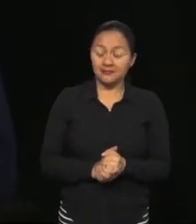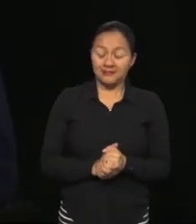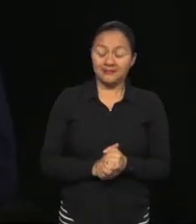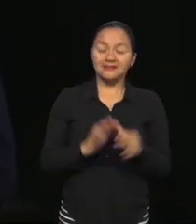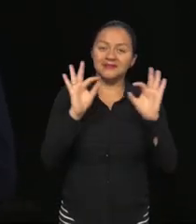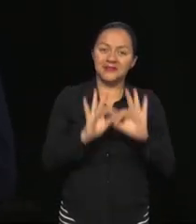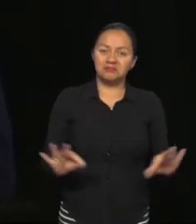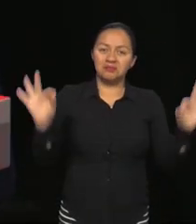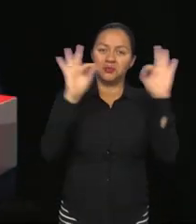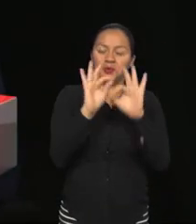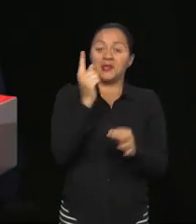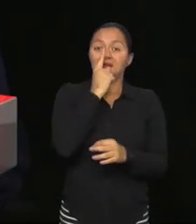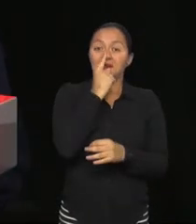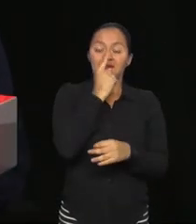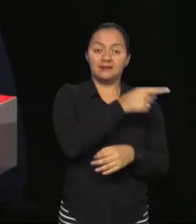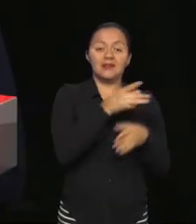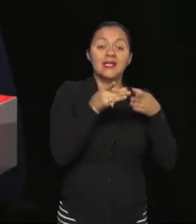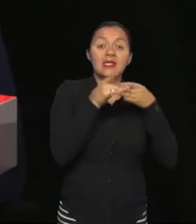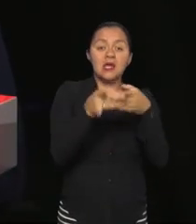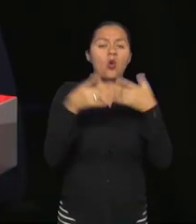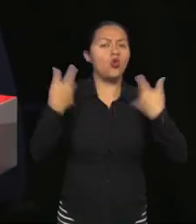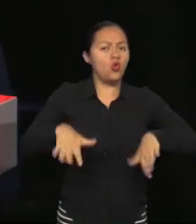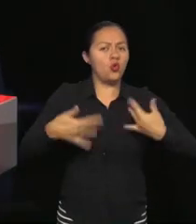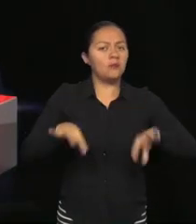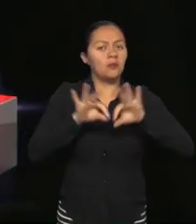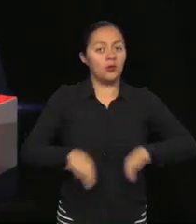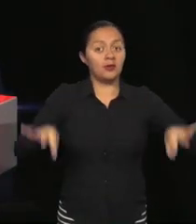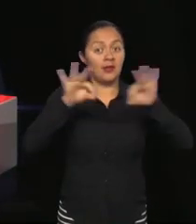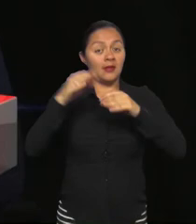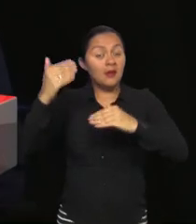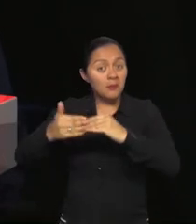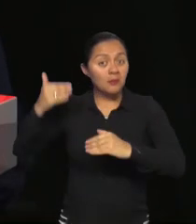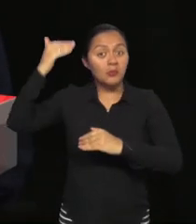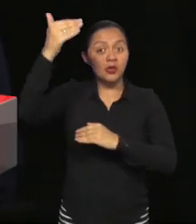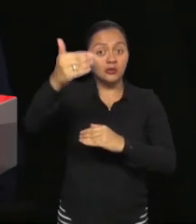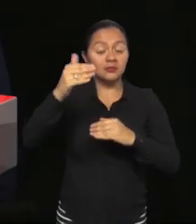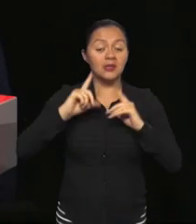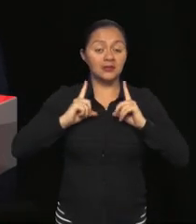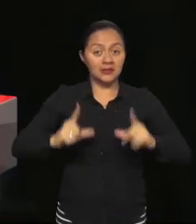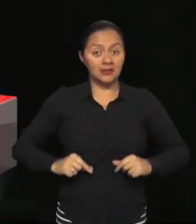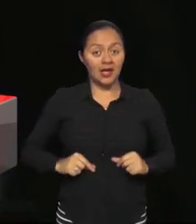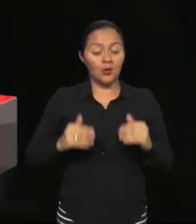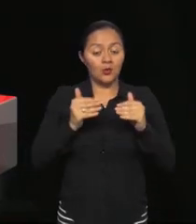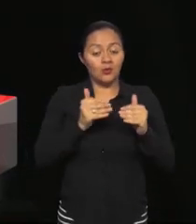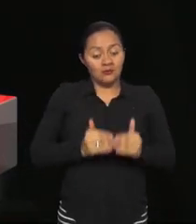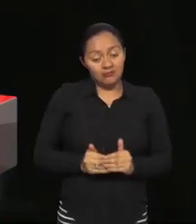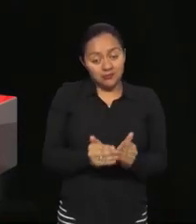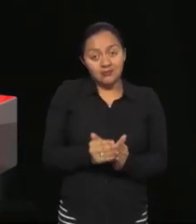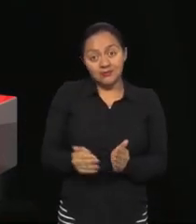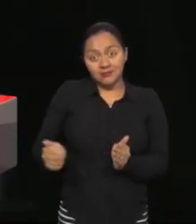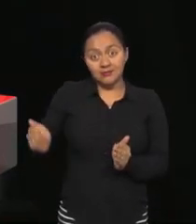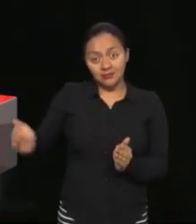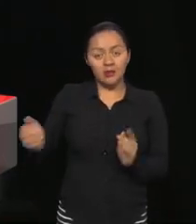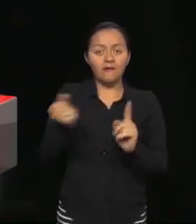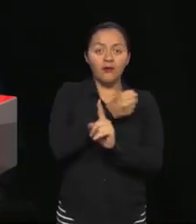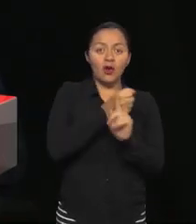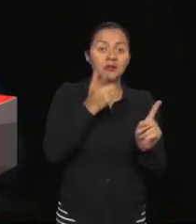que el contenido de esta guía realmente va a ser de mucha utilidad. Próximamente la guía de salud sexual y reproductiva y violencia de género en personas